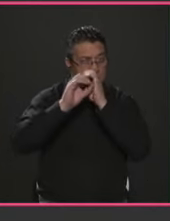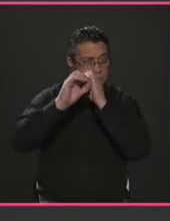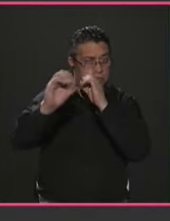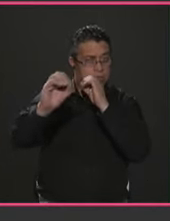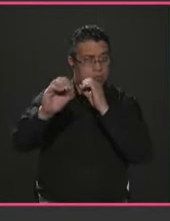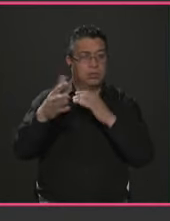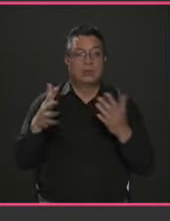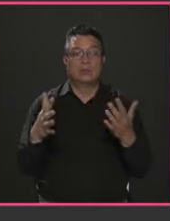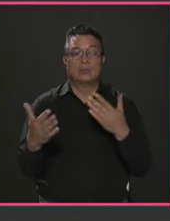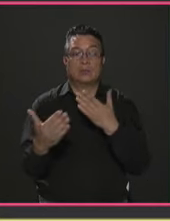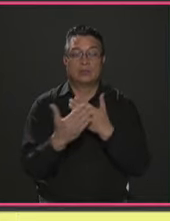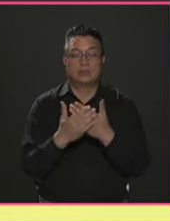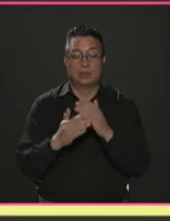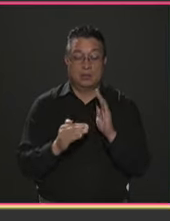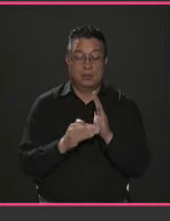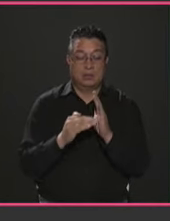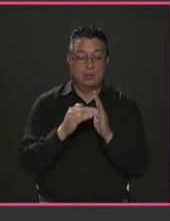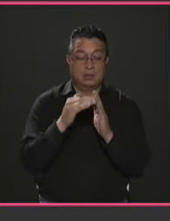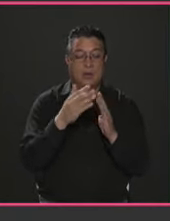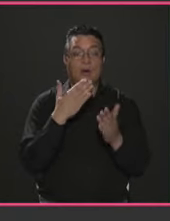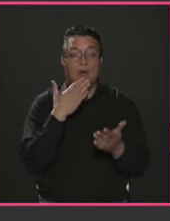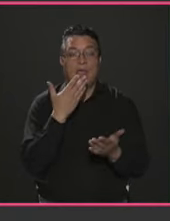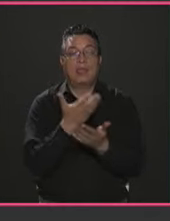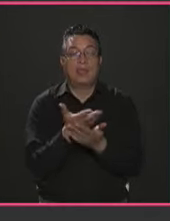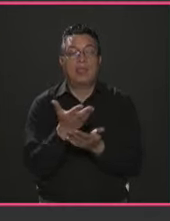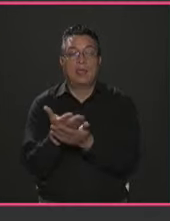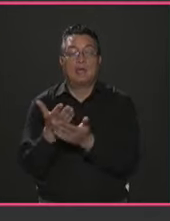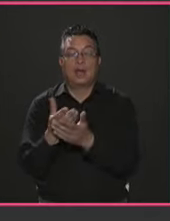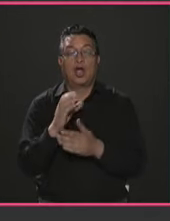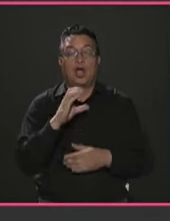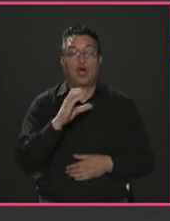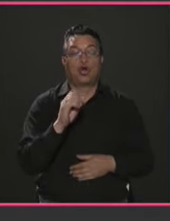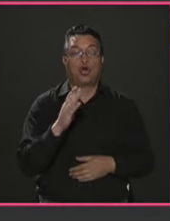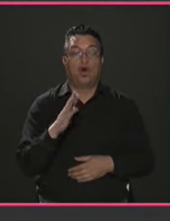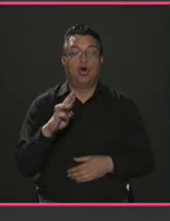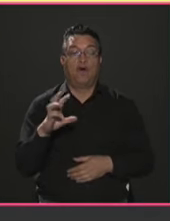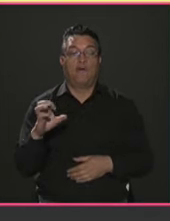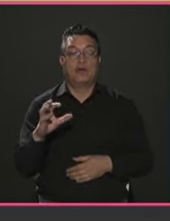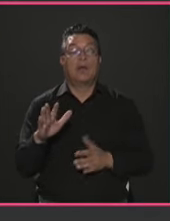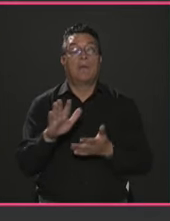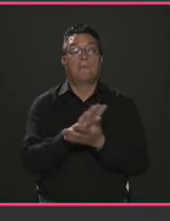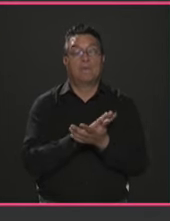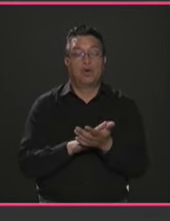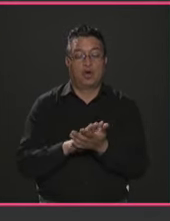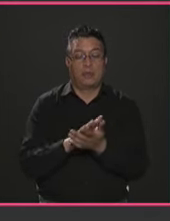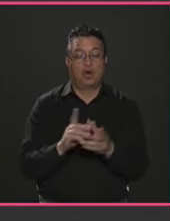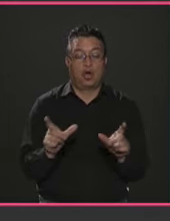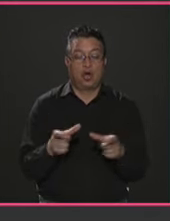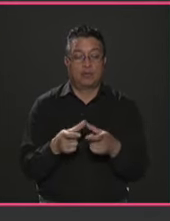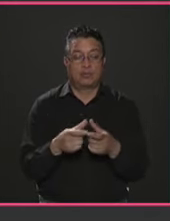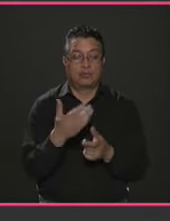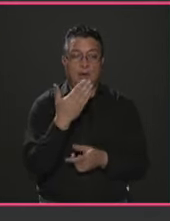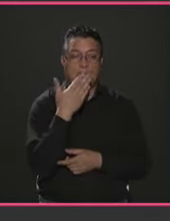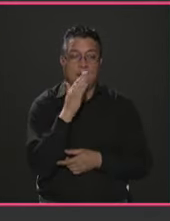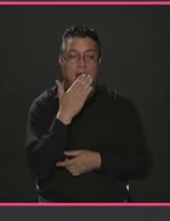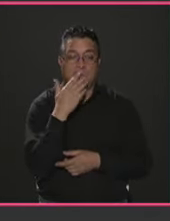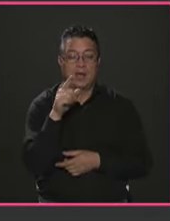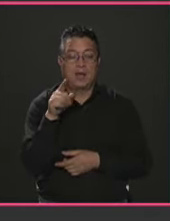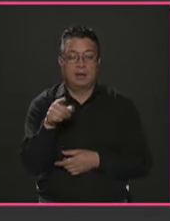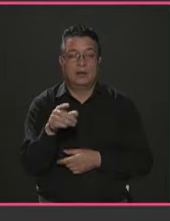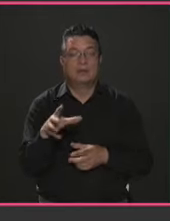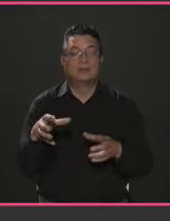proyecciones del aumento de la demanda por cobre eh Por ejemplo la que hace el comité de expertos sobre espacio